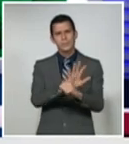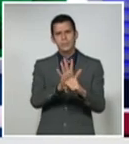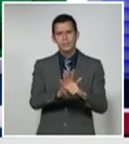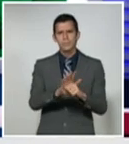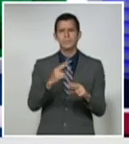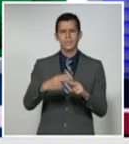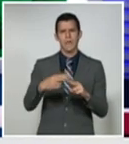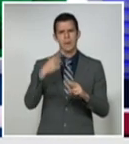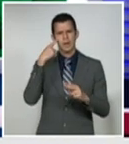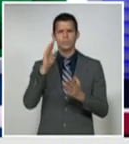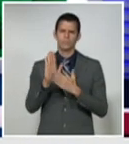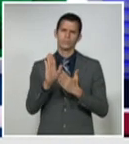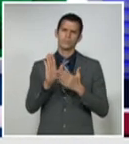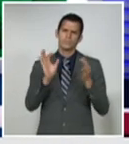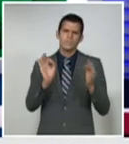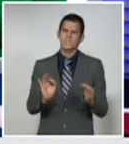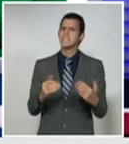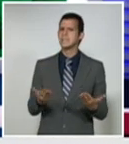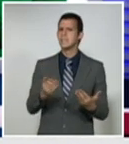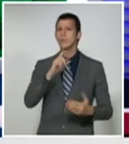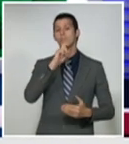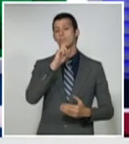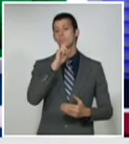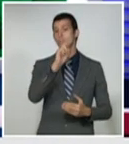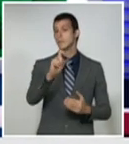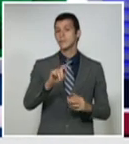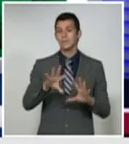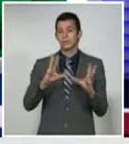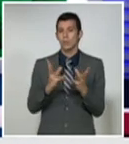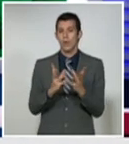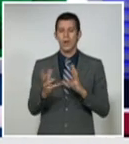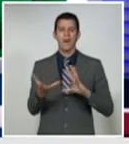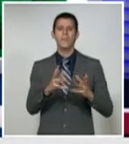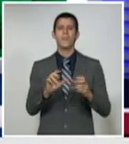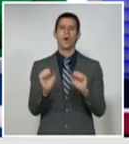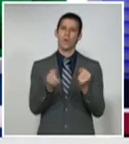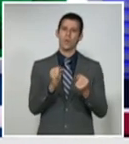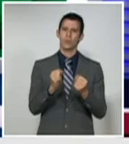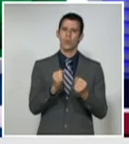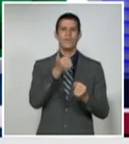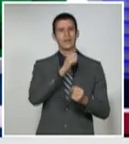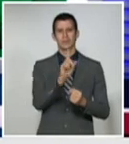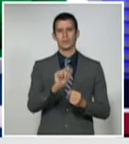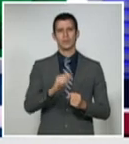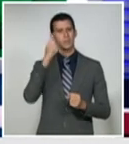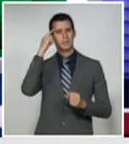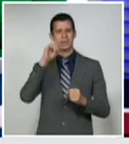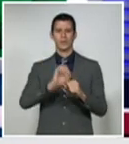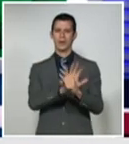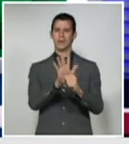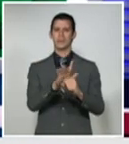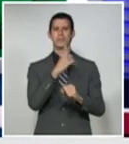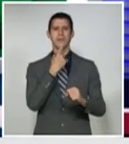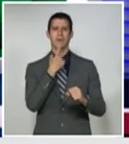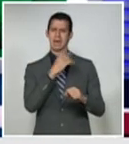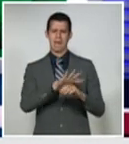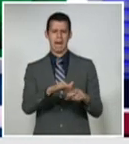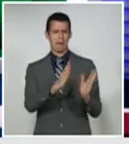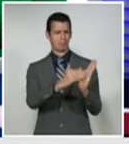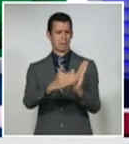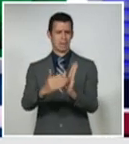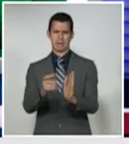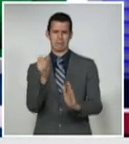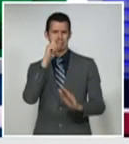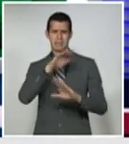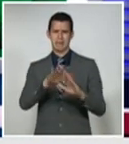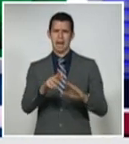mundo lo difícil que es en su control. Porque, como vamos a ver más adelante, no es solo